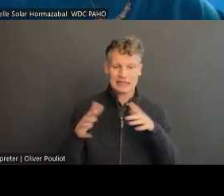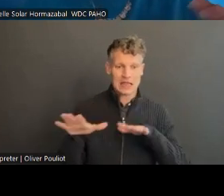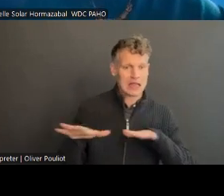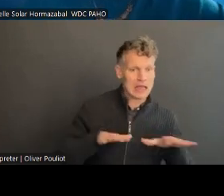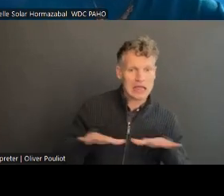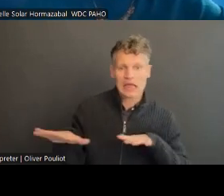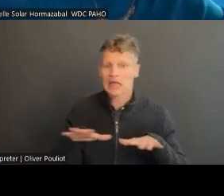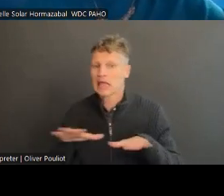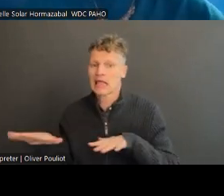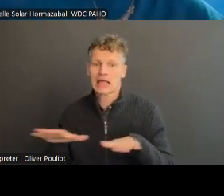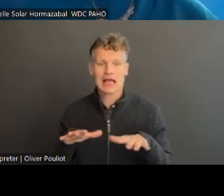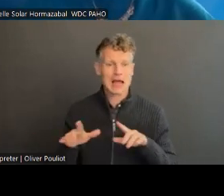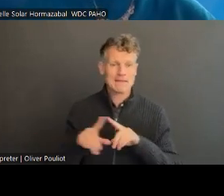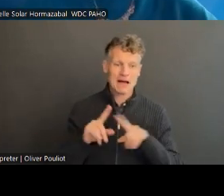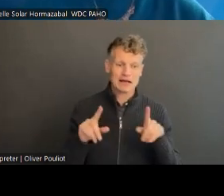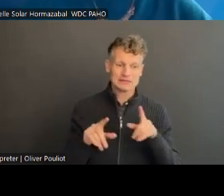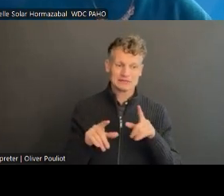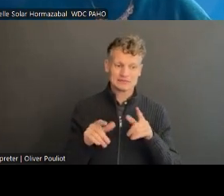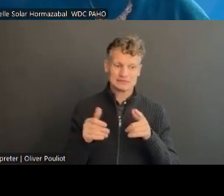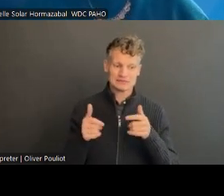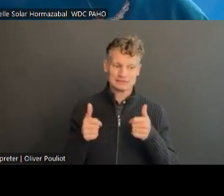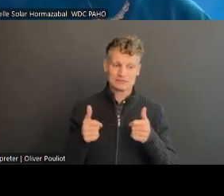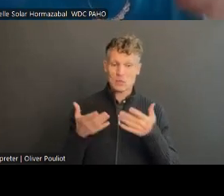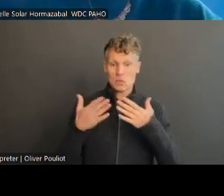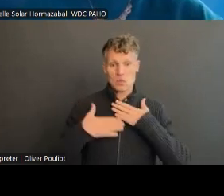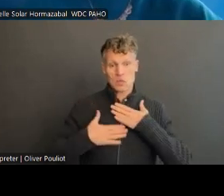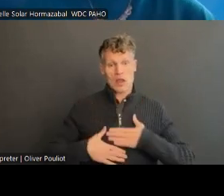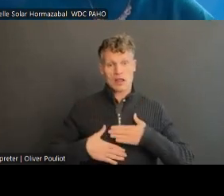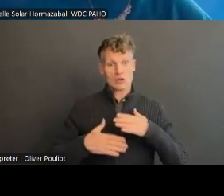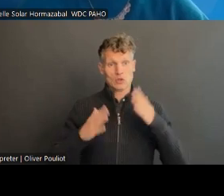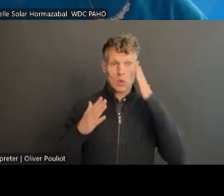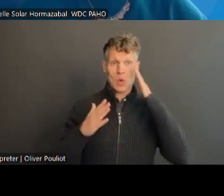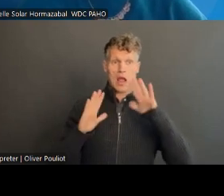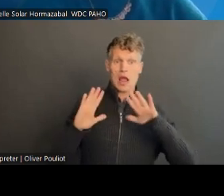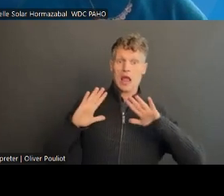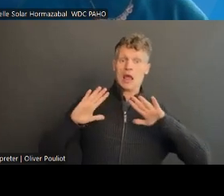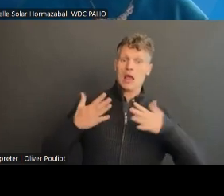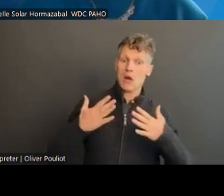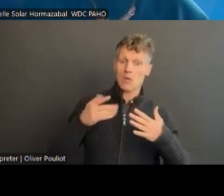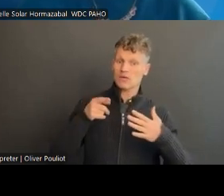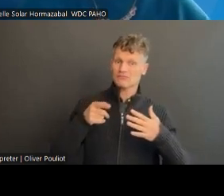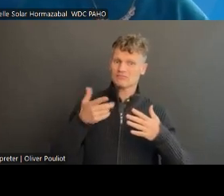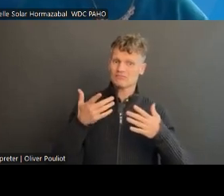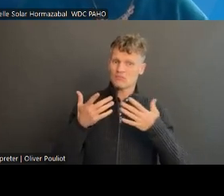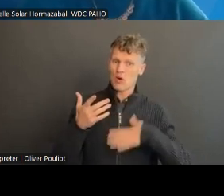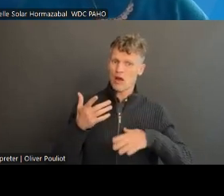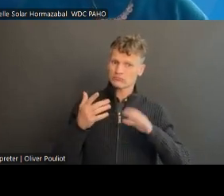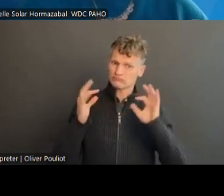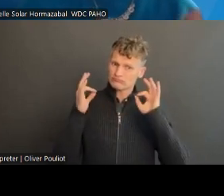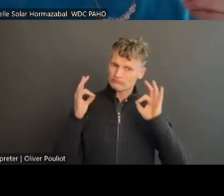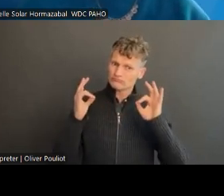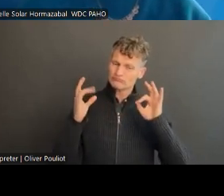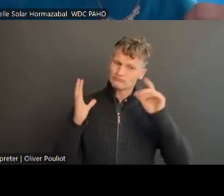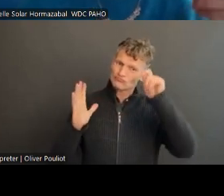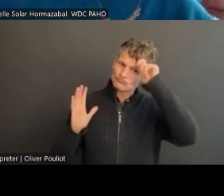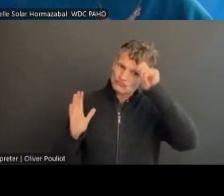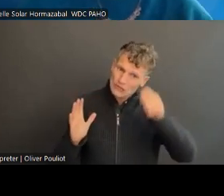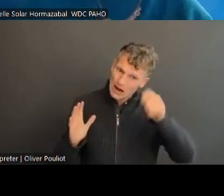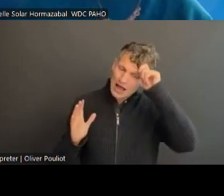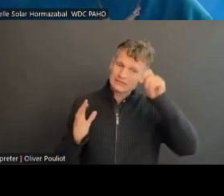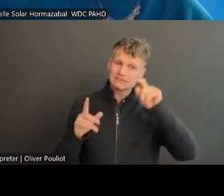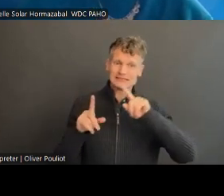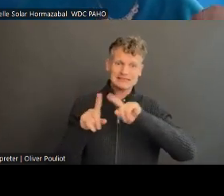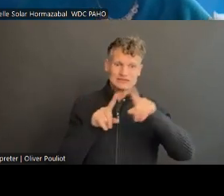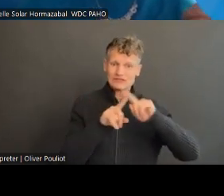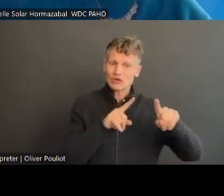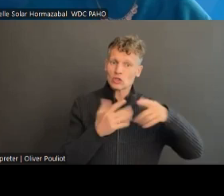términos de determinados grupos sociales o territorios, que son temas que se han avanzado, ¿cierto? Y que son relevantes, sino centrado en el cómo,